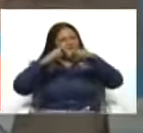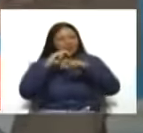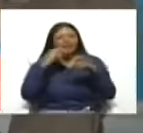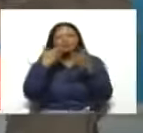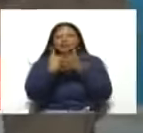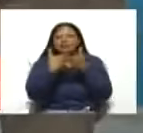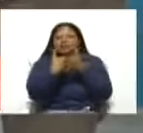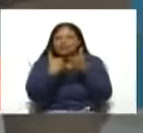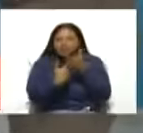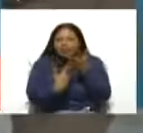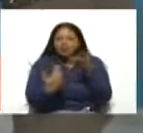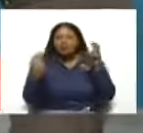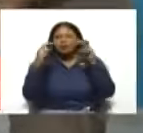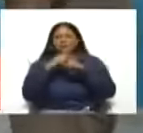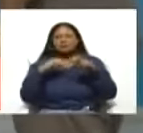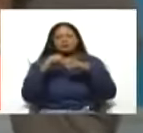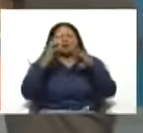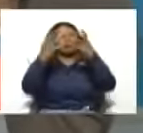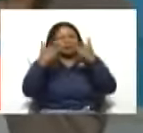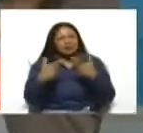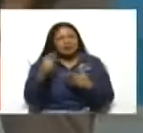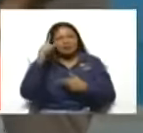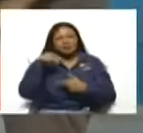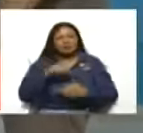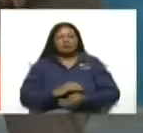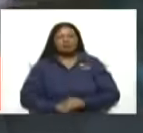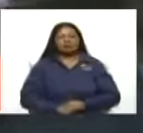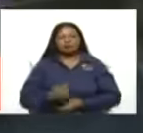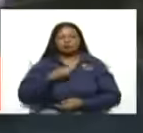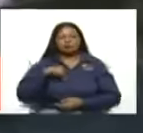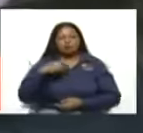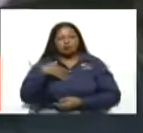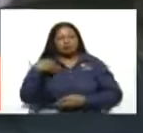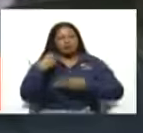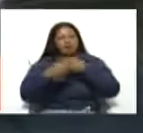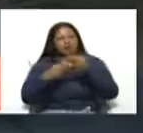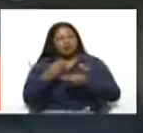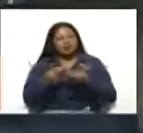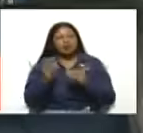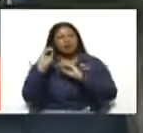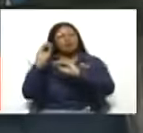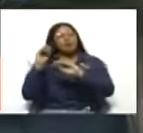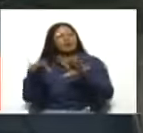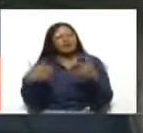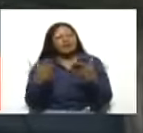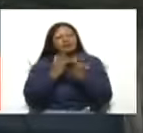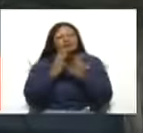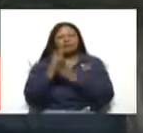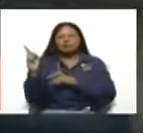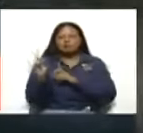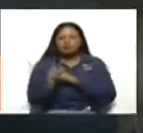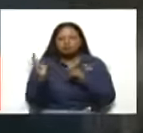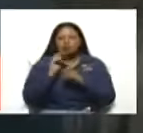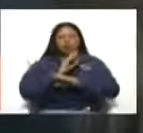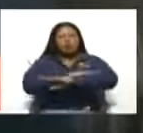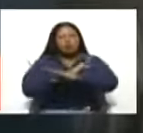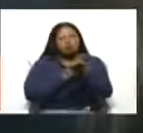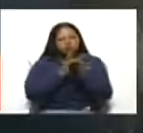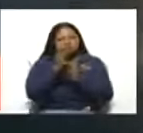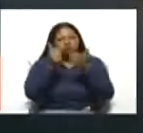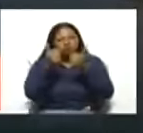les permite revisar su maquinaria, y es lo que nosotros estamos haciendo. El llamado es siempre al civismo, al comportamiento